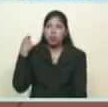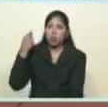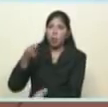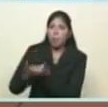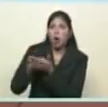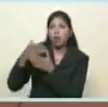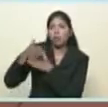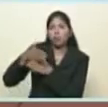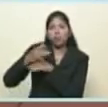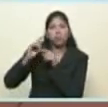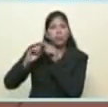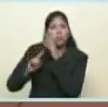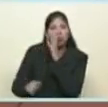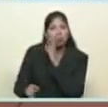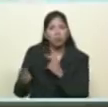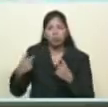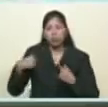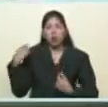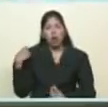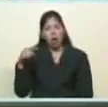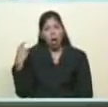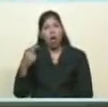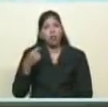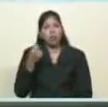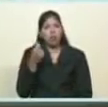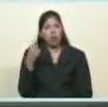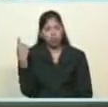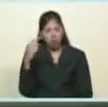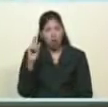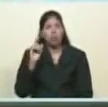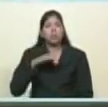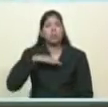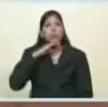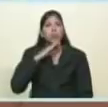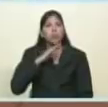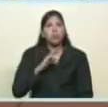para cumplir esta obligación.